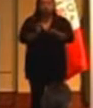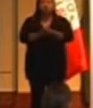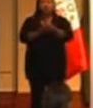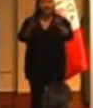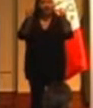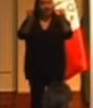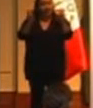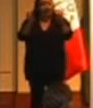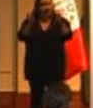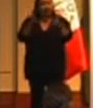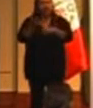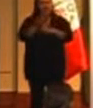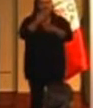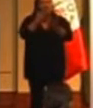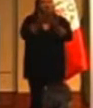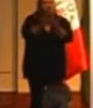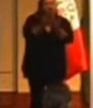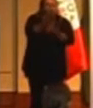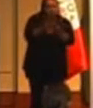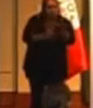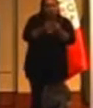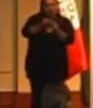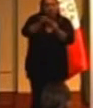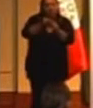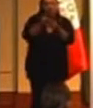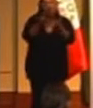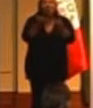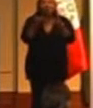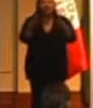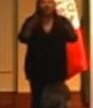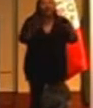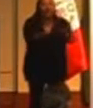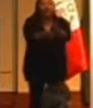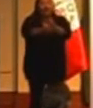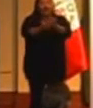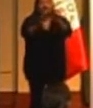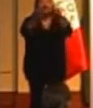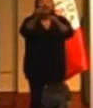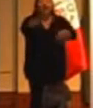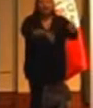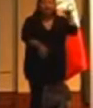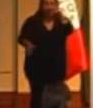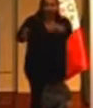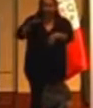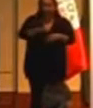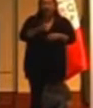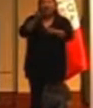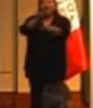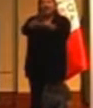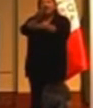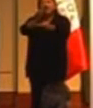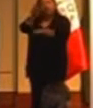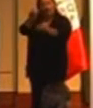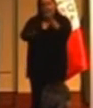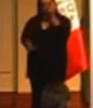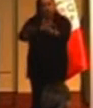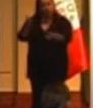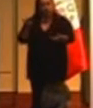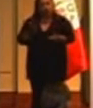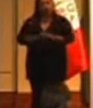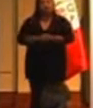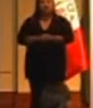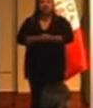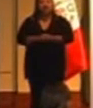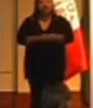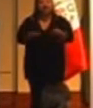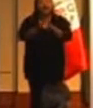temas que se pueden medir, como números de rescates en las playas, capacitaciones a personas,